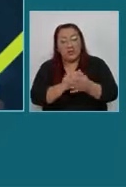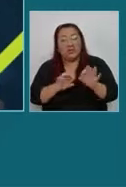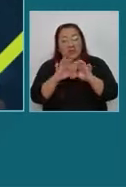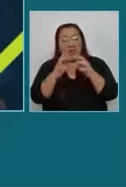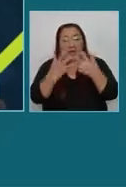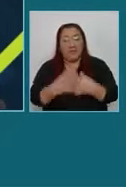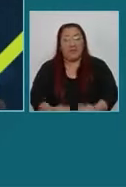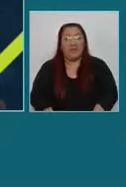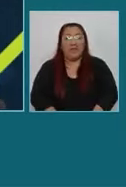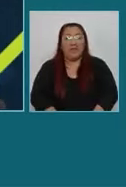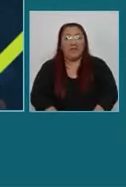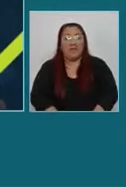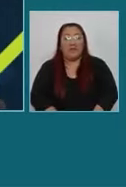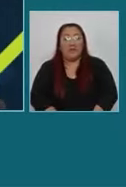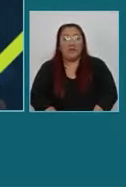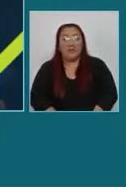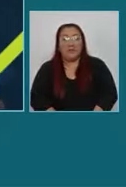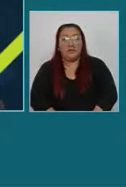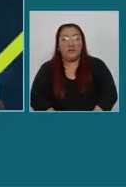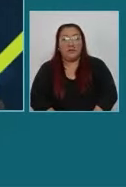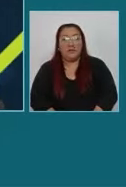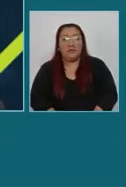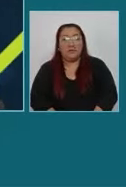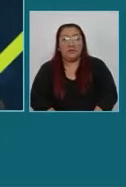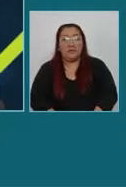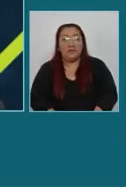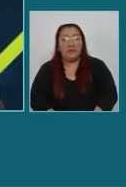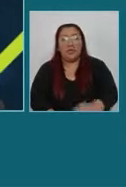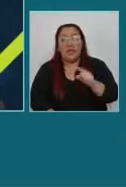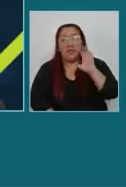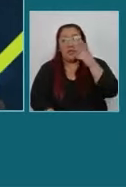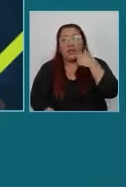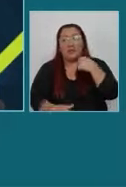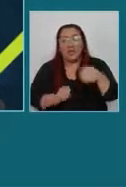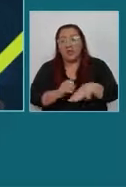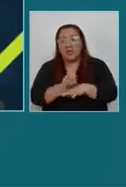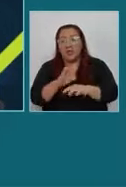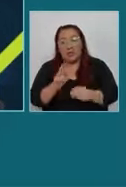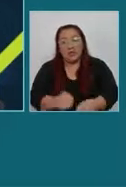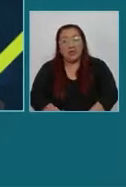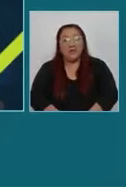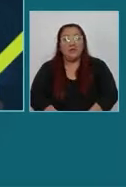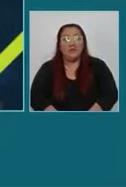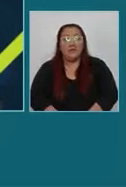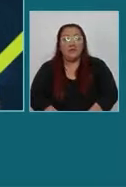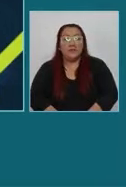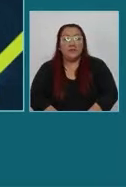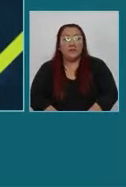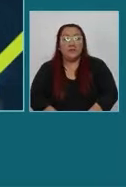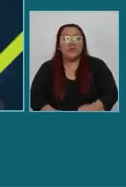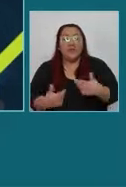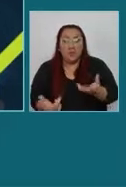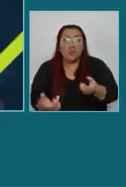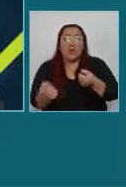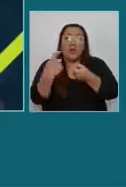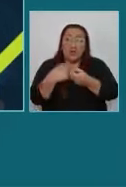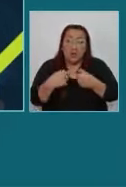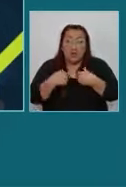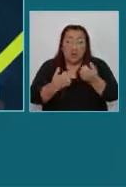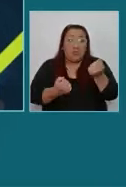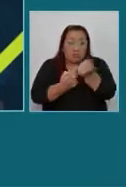empresas. Ese sería, creo que, mi consejo. Mi consejo es que nos tomen como un aliado en el incremento del